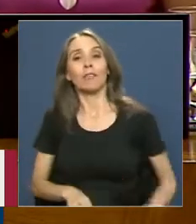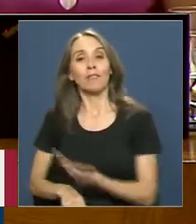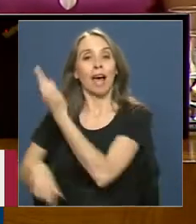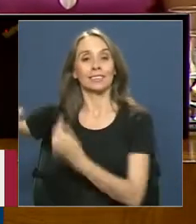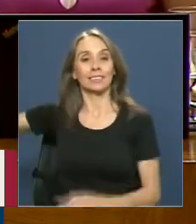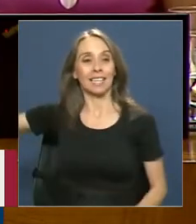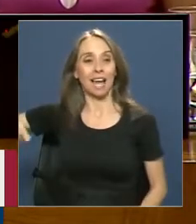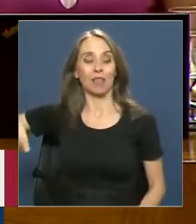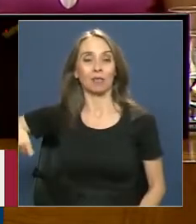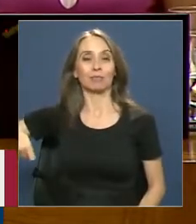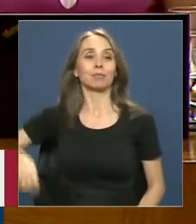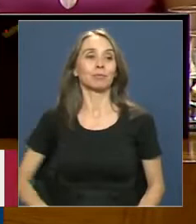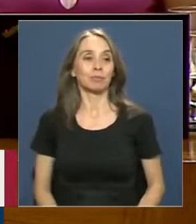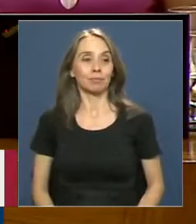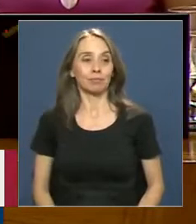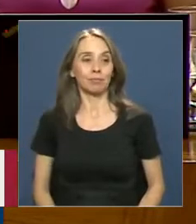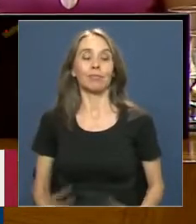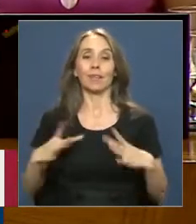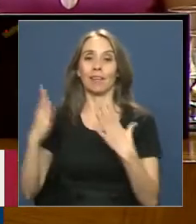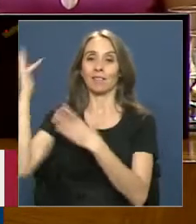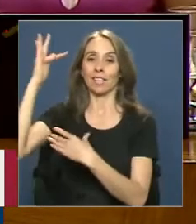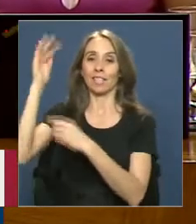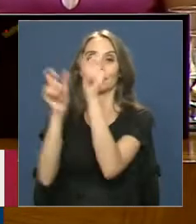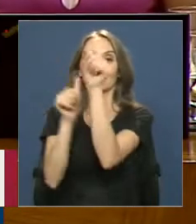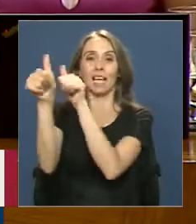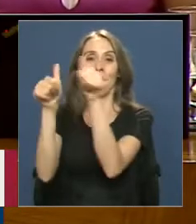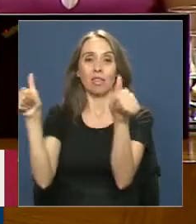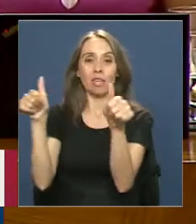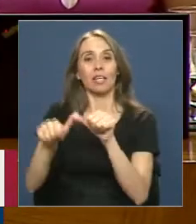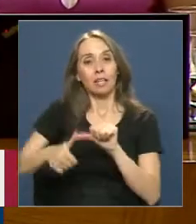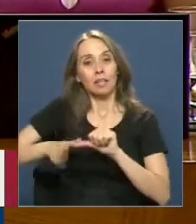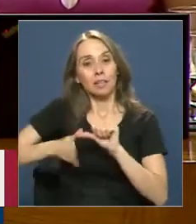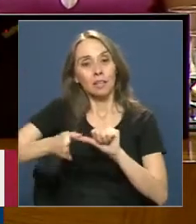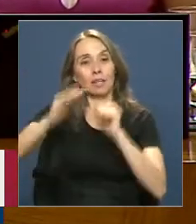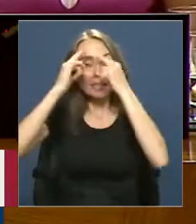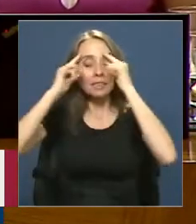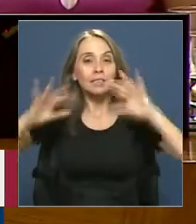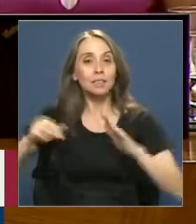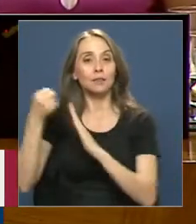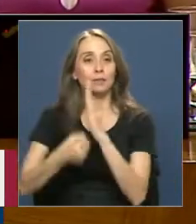Felicitaciones a los dirigentes por la constancia y el esfuerzo.